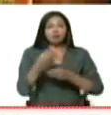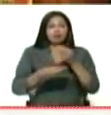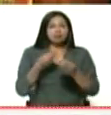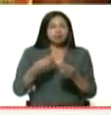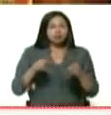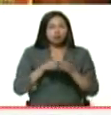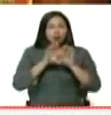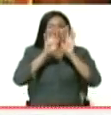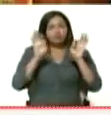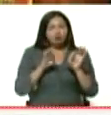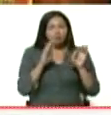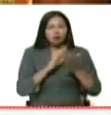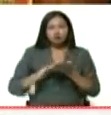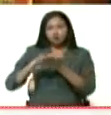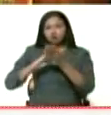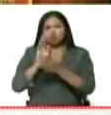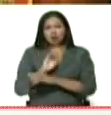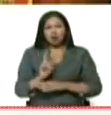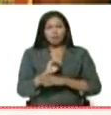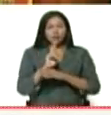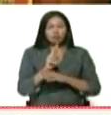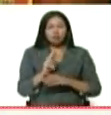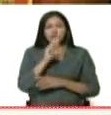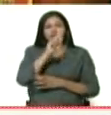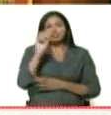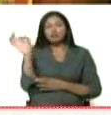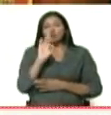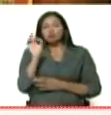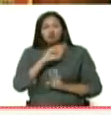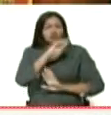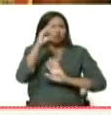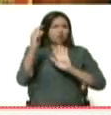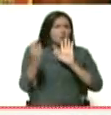gestionarlas, recuperarlas y ponerlas 100% productivas.